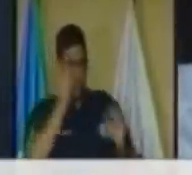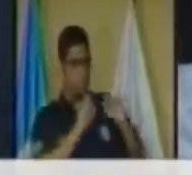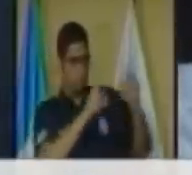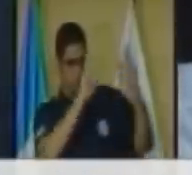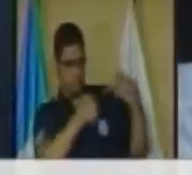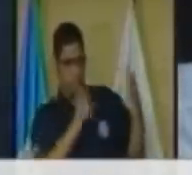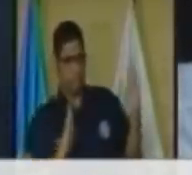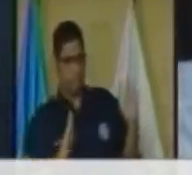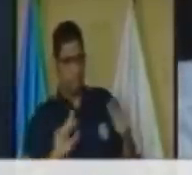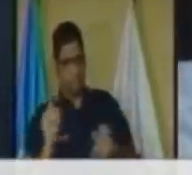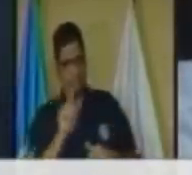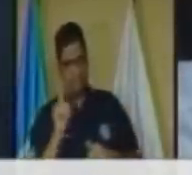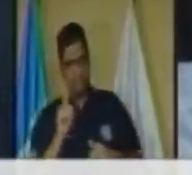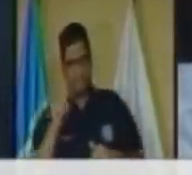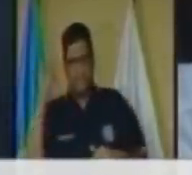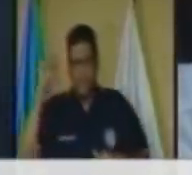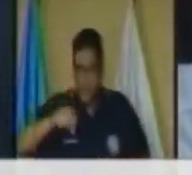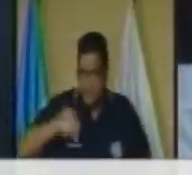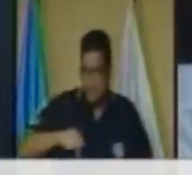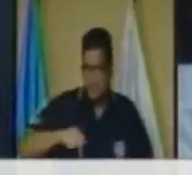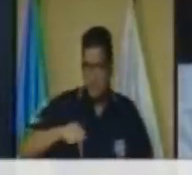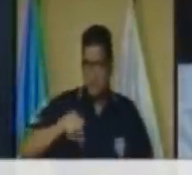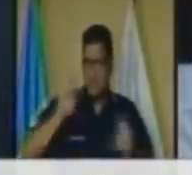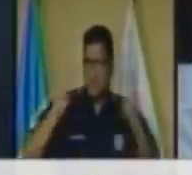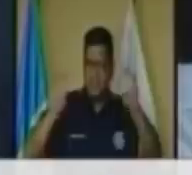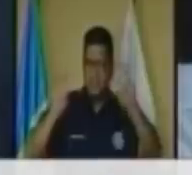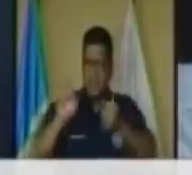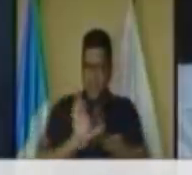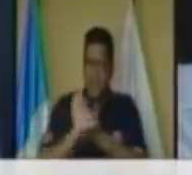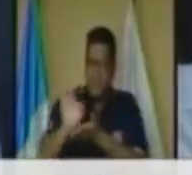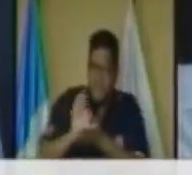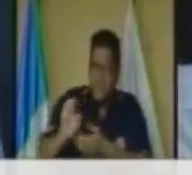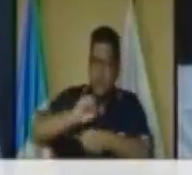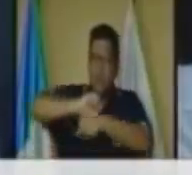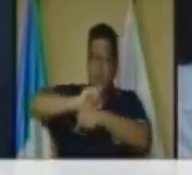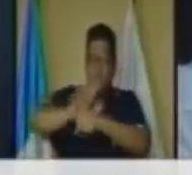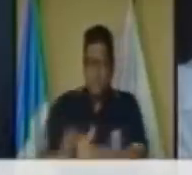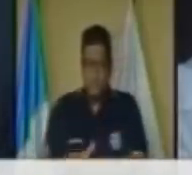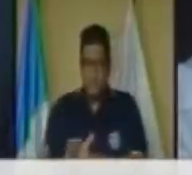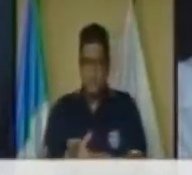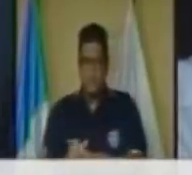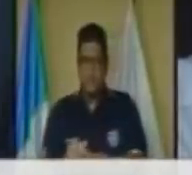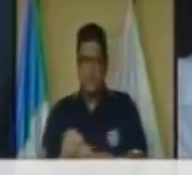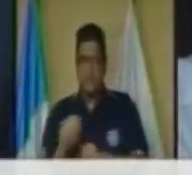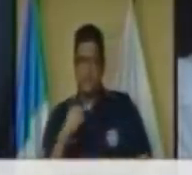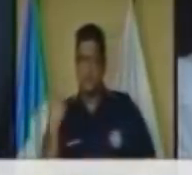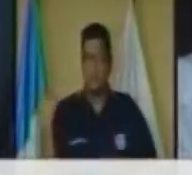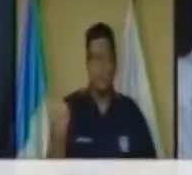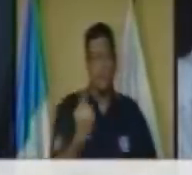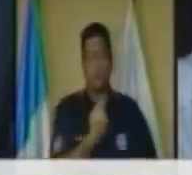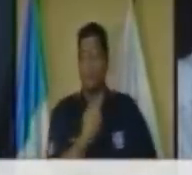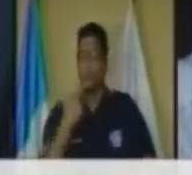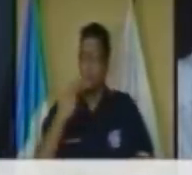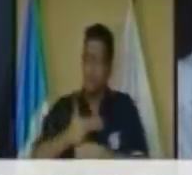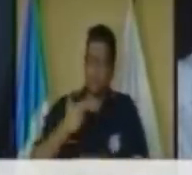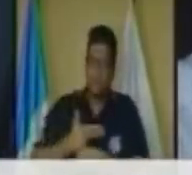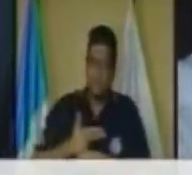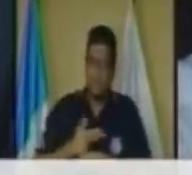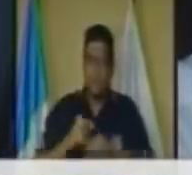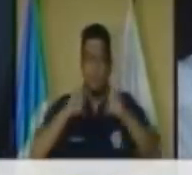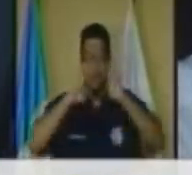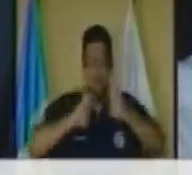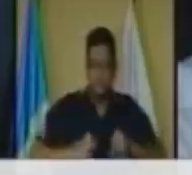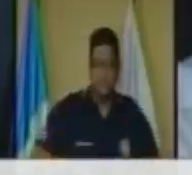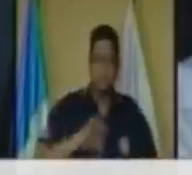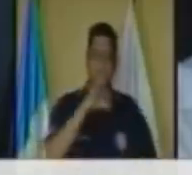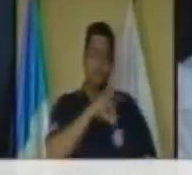la transmisión y del virus en Guatemala. Y eso está basado en las medidas simples, en